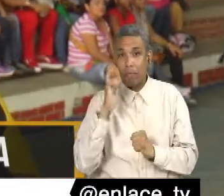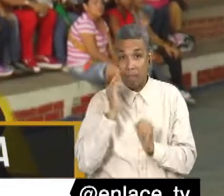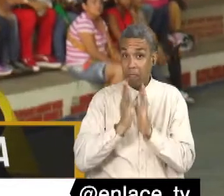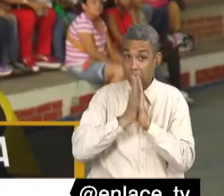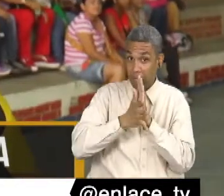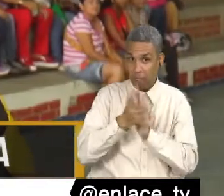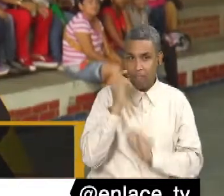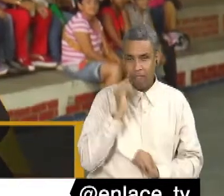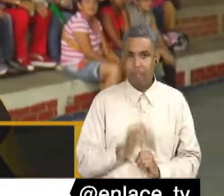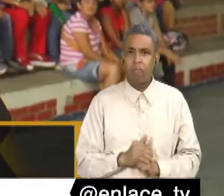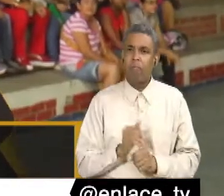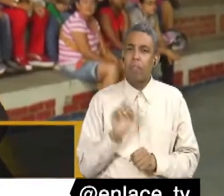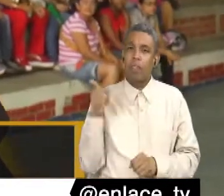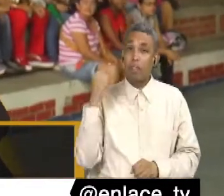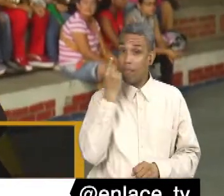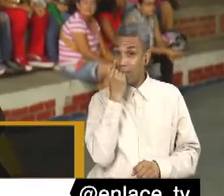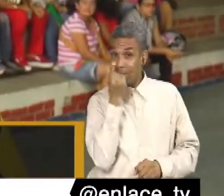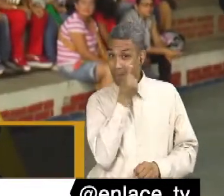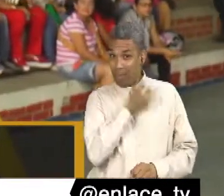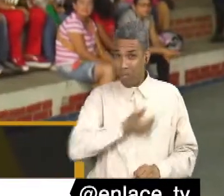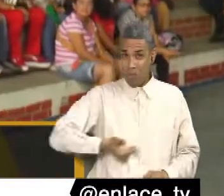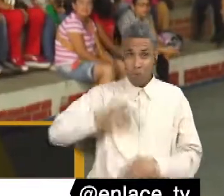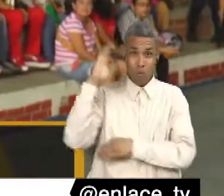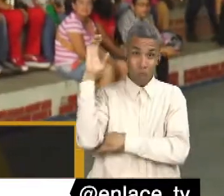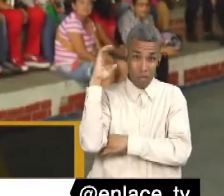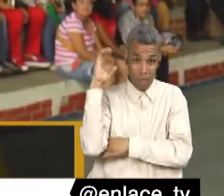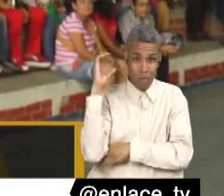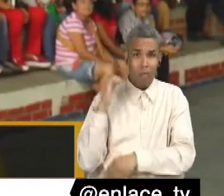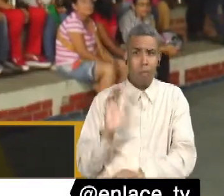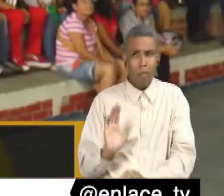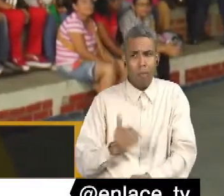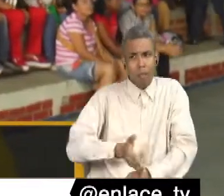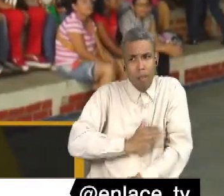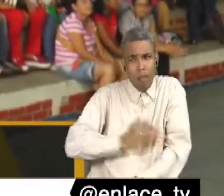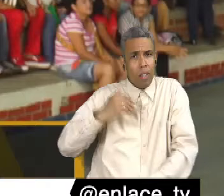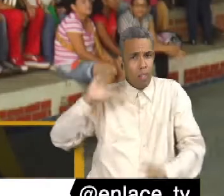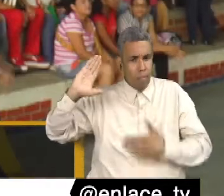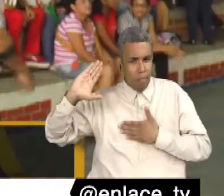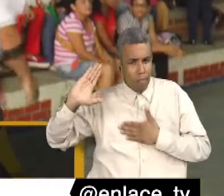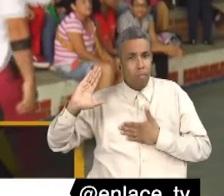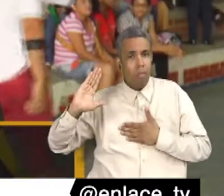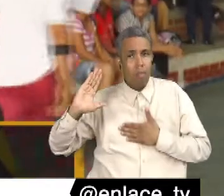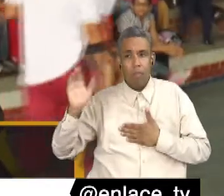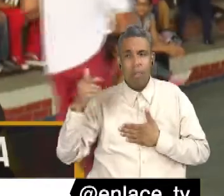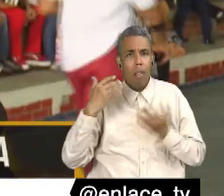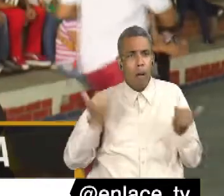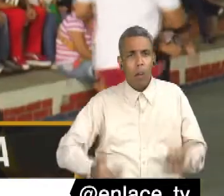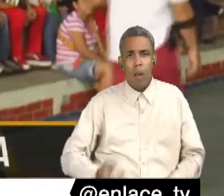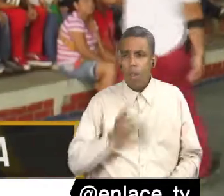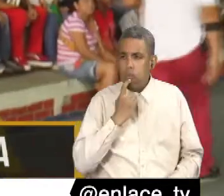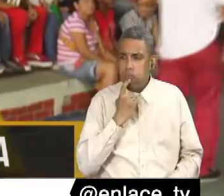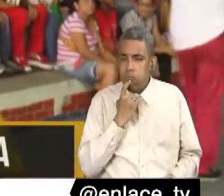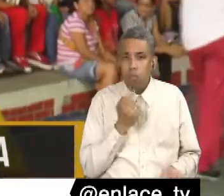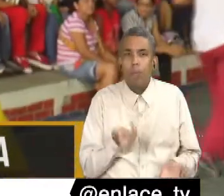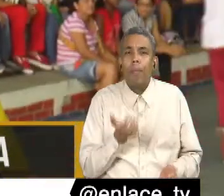castizo así, a las responsabilidades que tiene con la educación, como es brindarle a los estudiantes su transporte, su alimentación, una